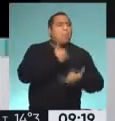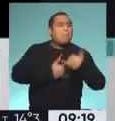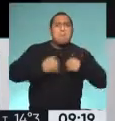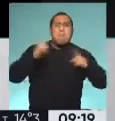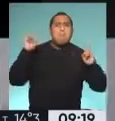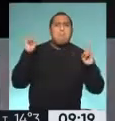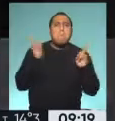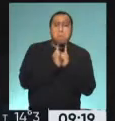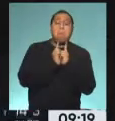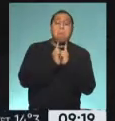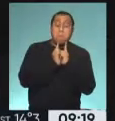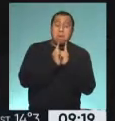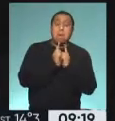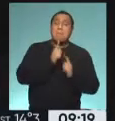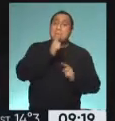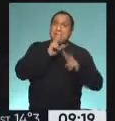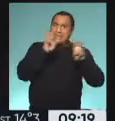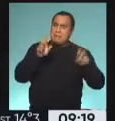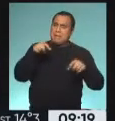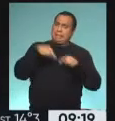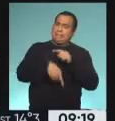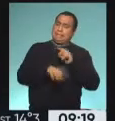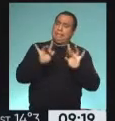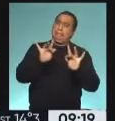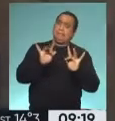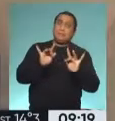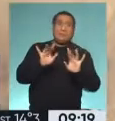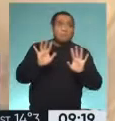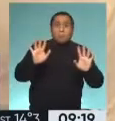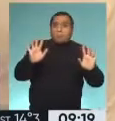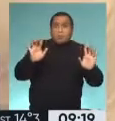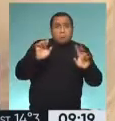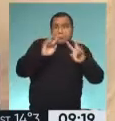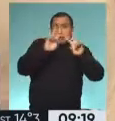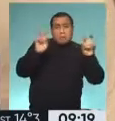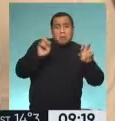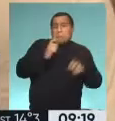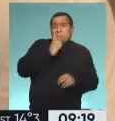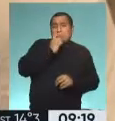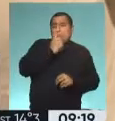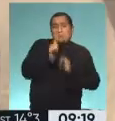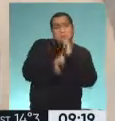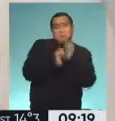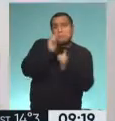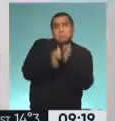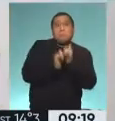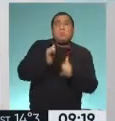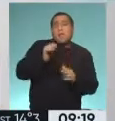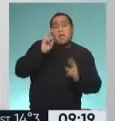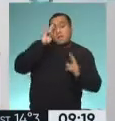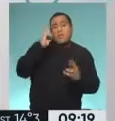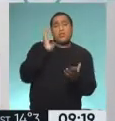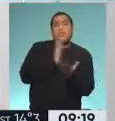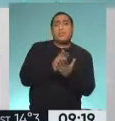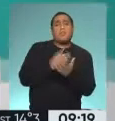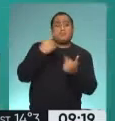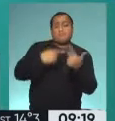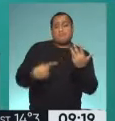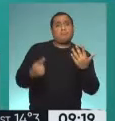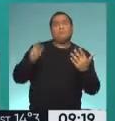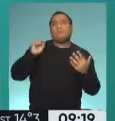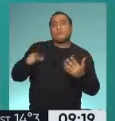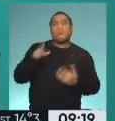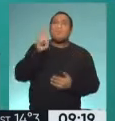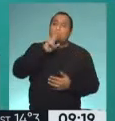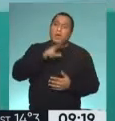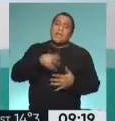sintetizar algo que parece complejo, extenso, pero que es tan sencillo y que tiene que ver con el respeto a los derechos individuales de cada mamá que